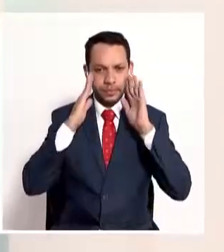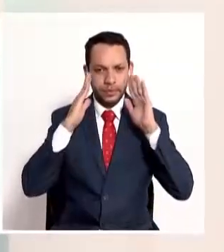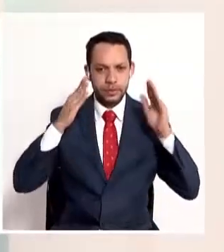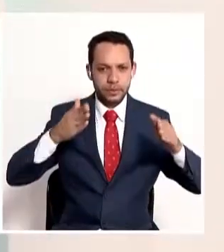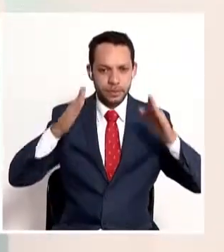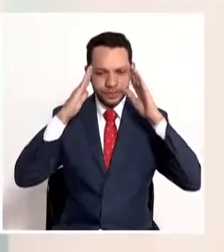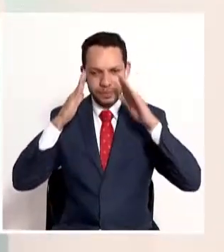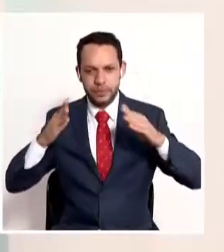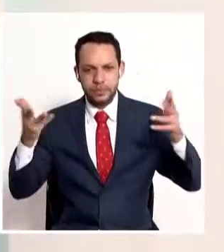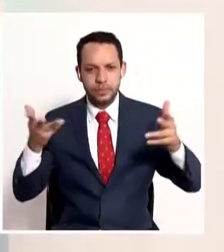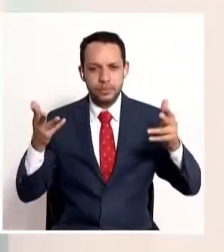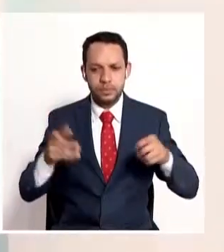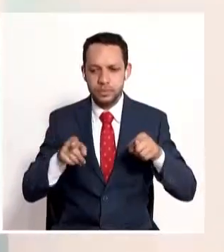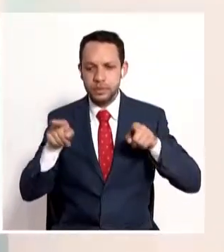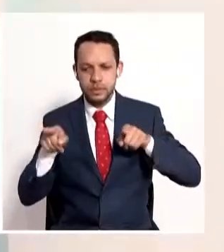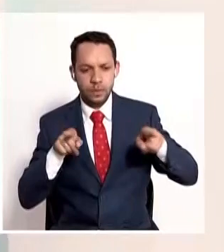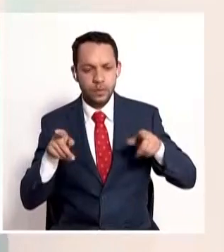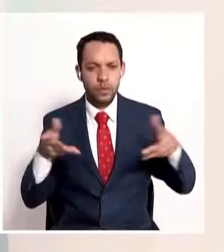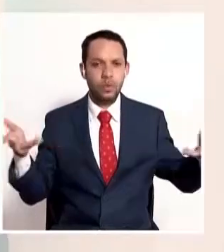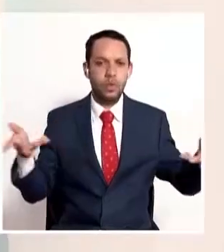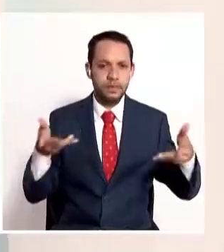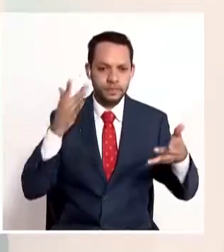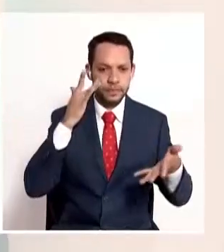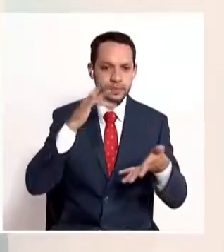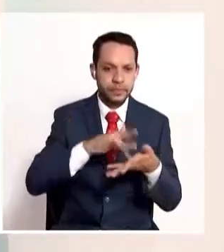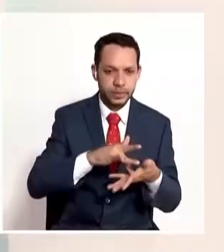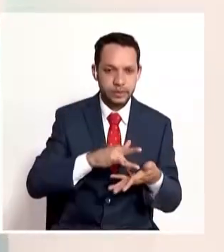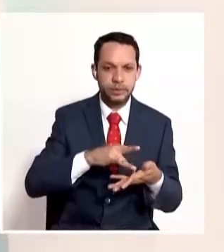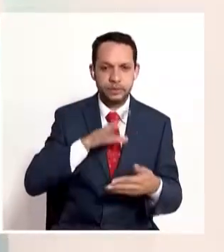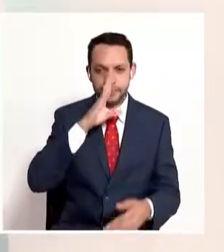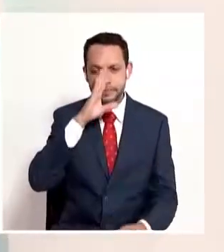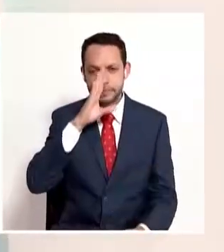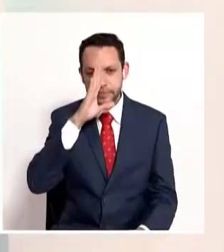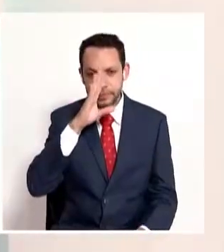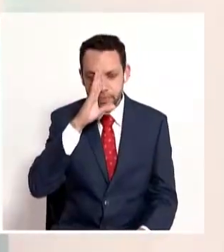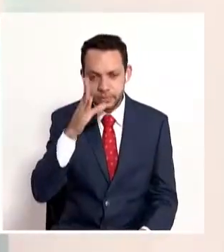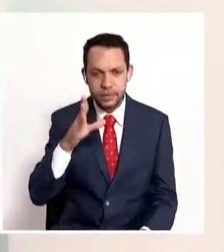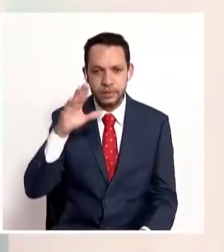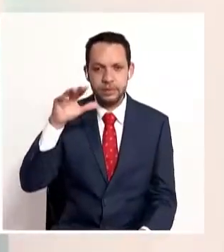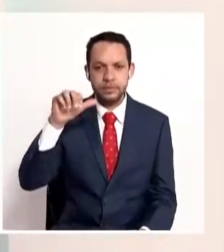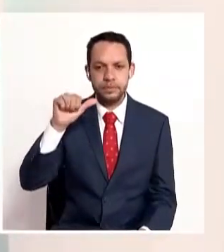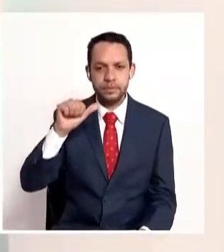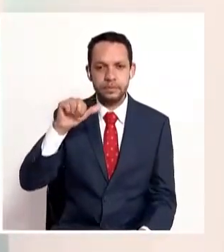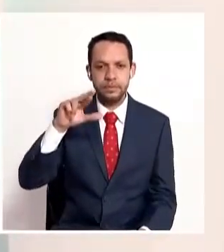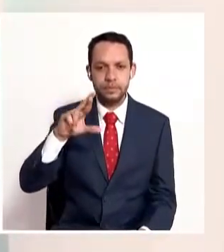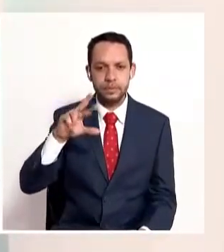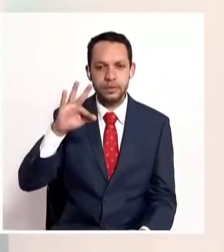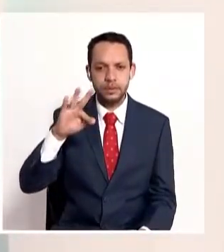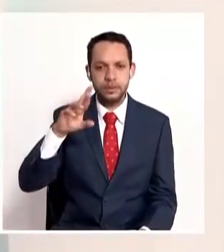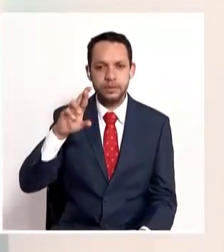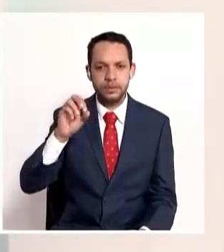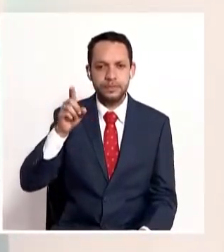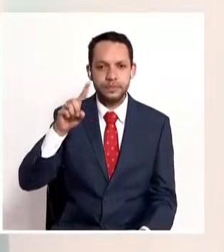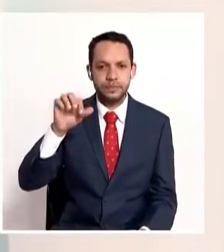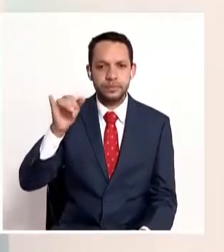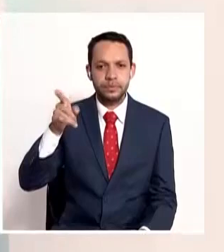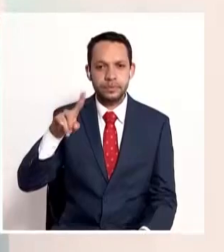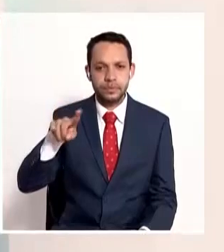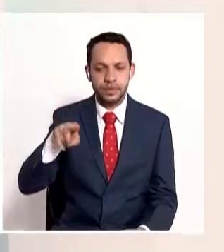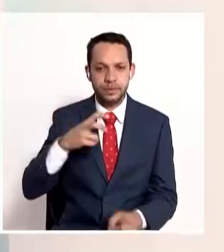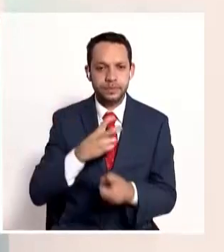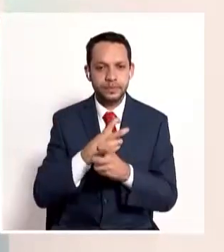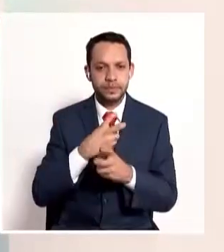este tratamiento cabe entender que digamos cuando estamos hablando de artrosis estamos hablando de un desgaste que hay directamente del